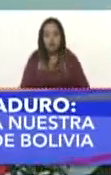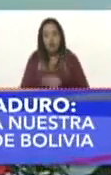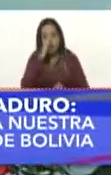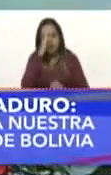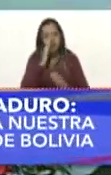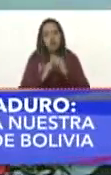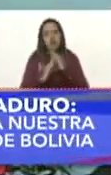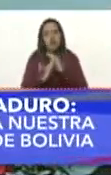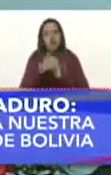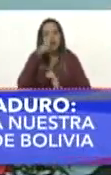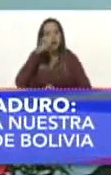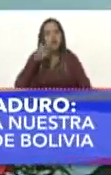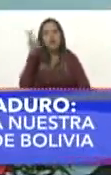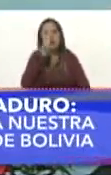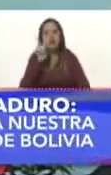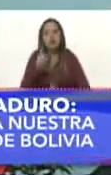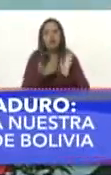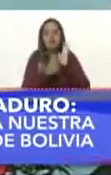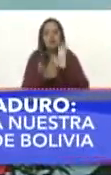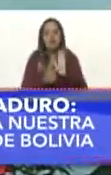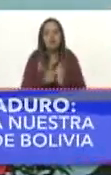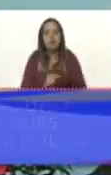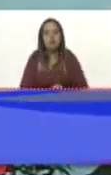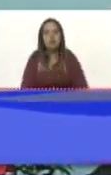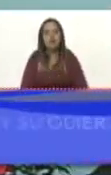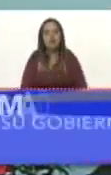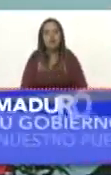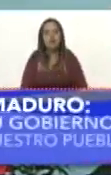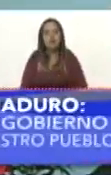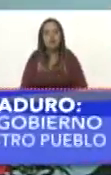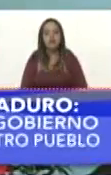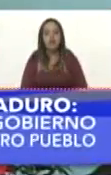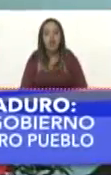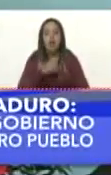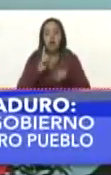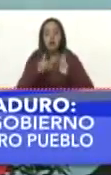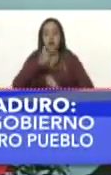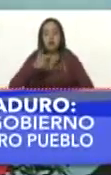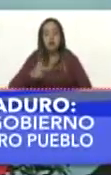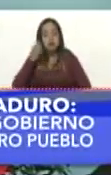Humildemente ya el pueblo de Venezuela lo está demostrando. Nos han subestimado